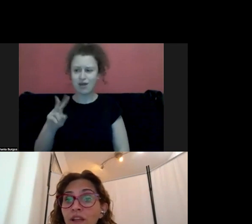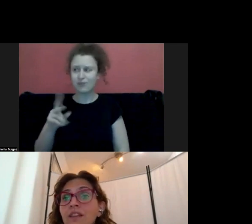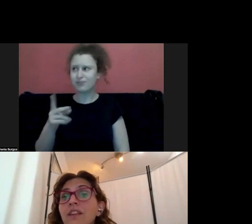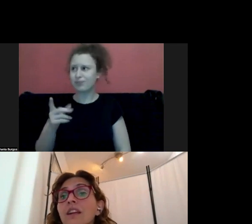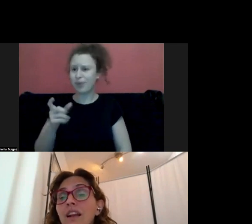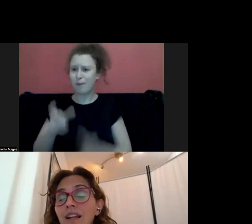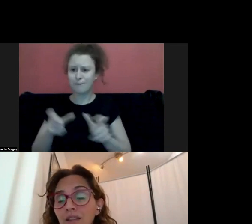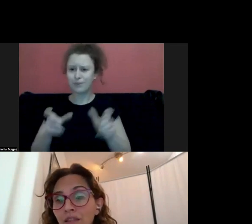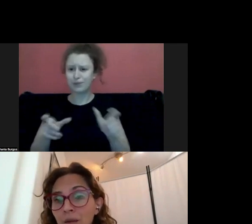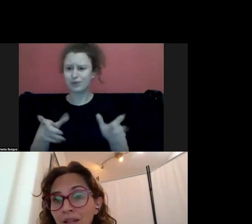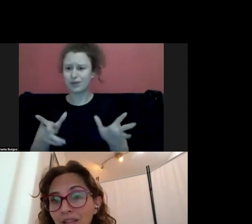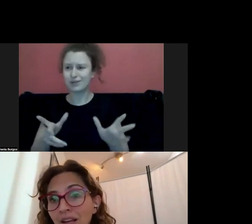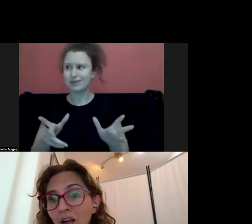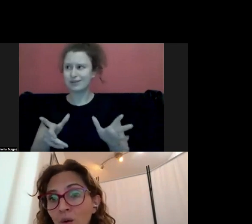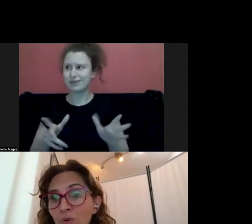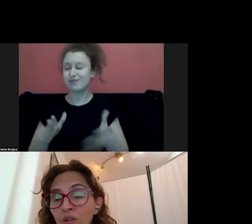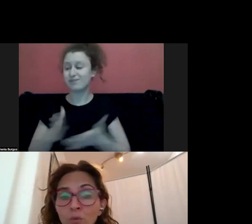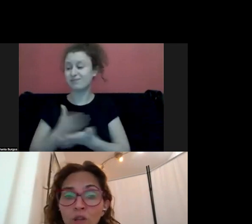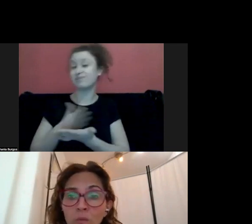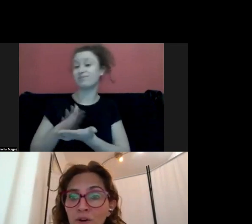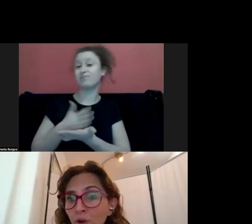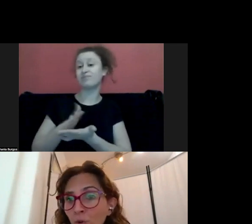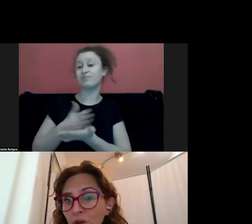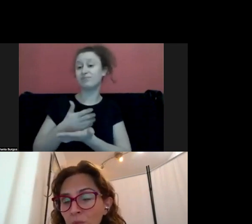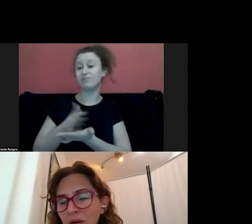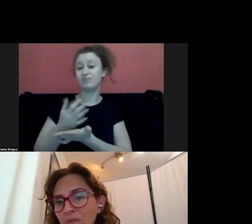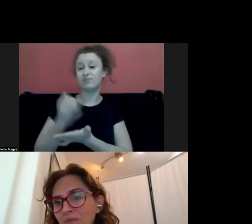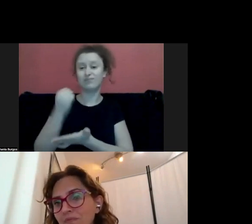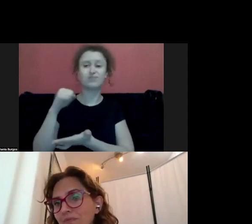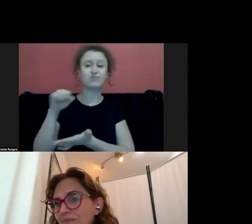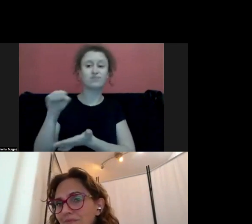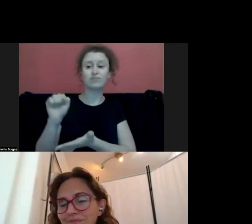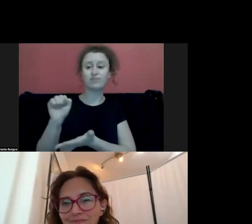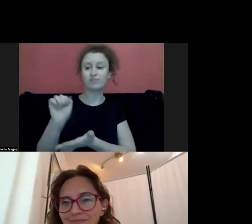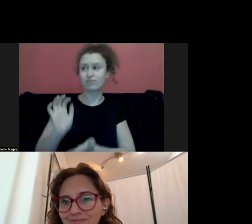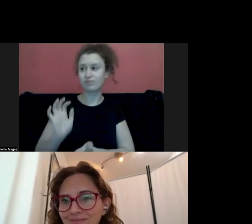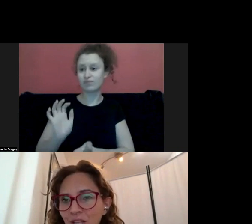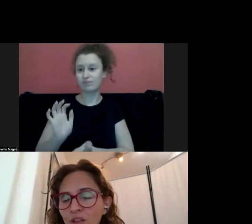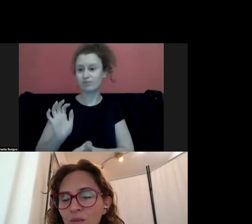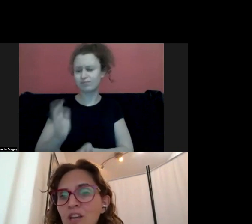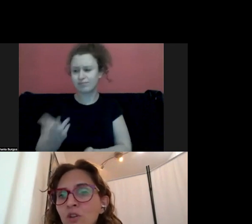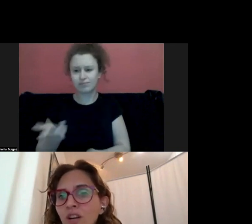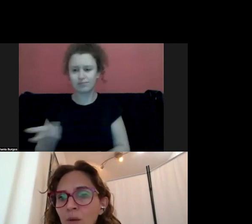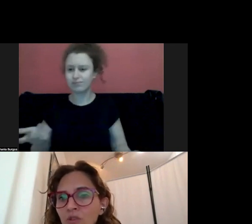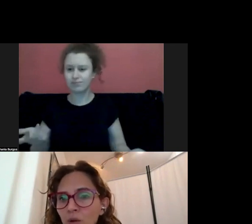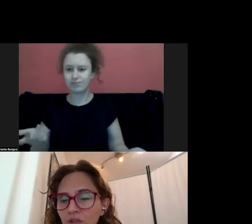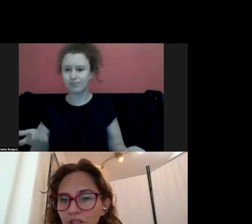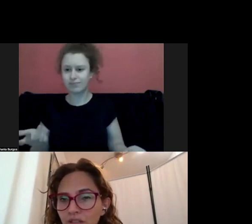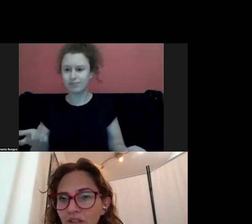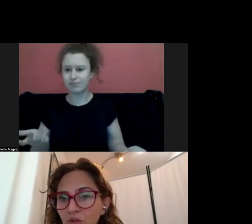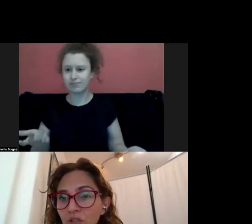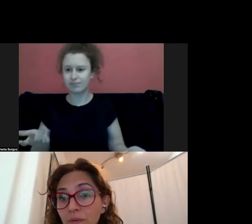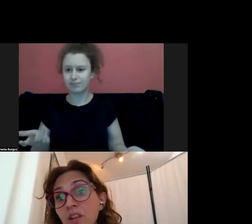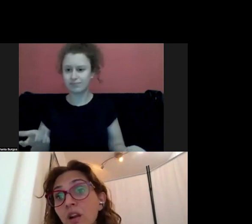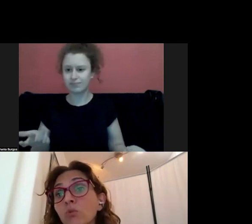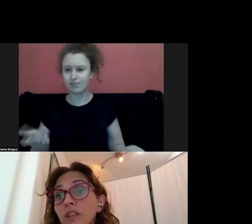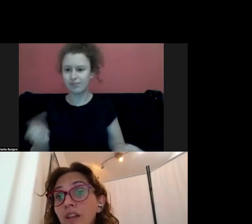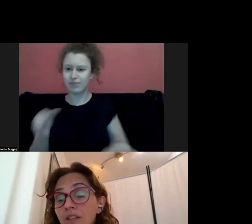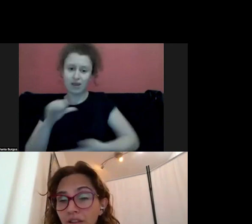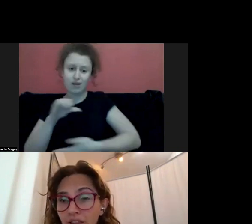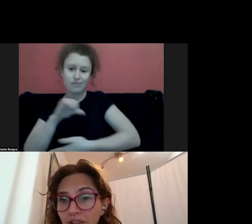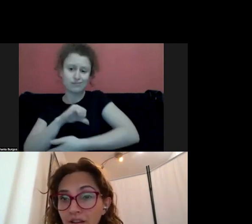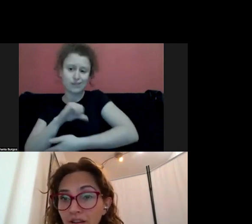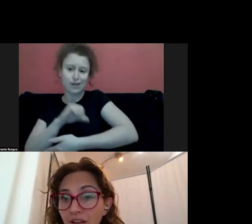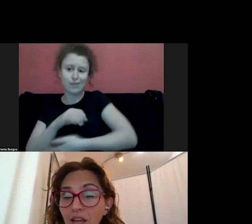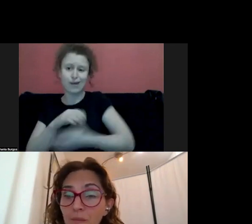porque den lactancia materna, porque duerman o no duerman. Lo demás lo dejamos a los científicos que a ver si algún día